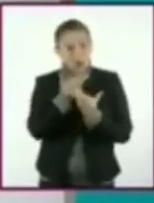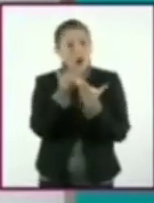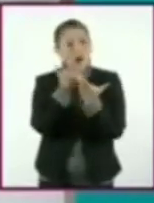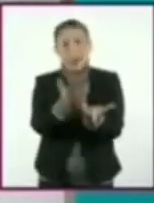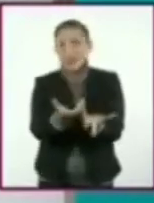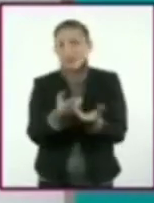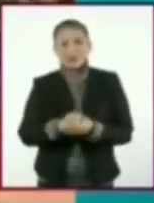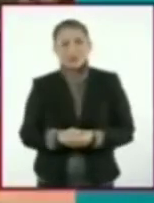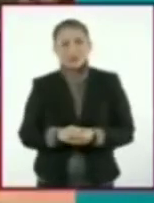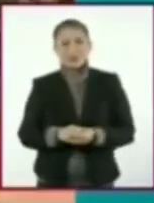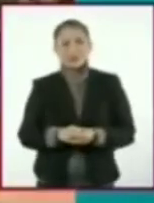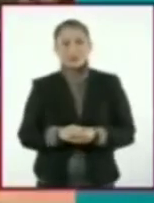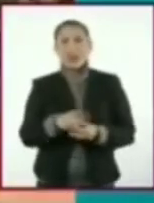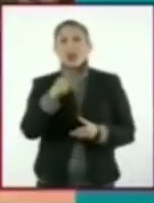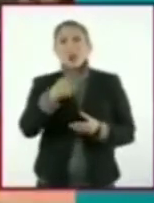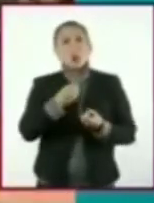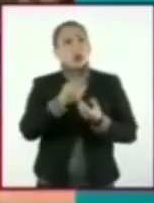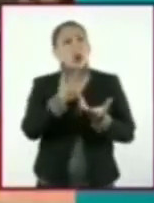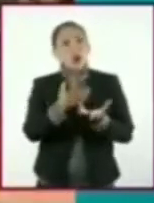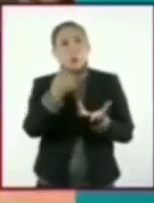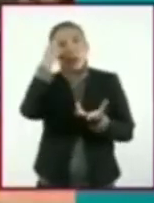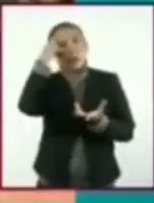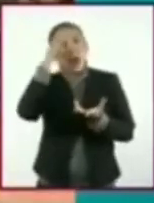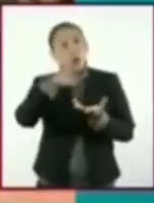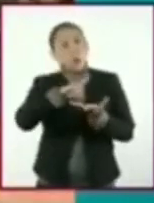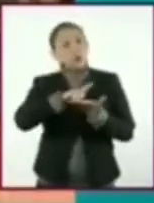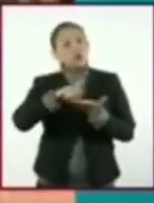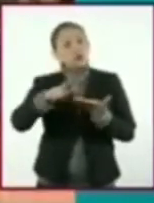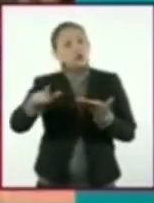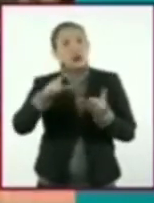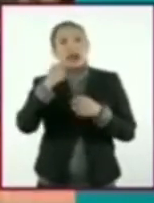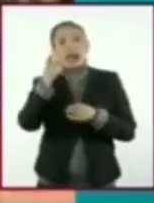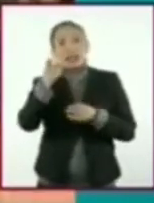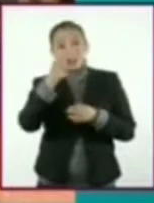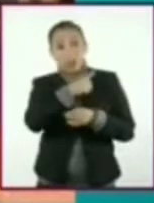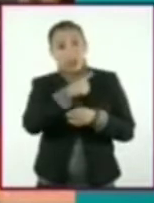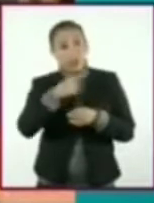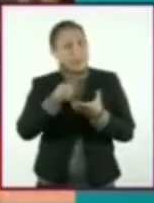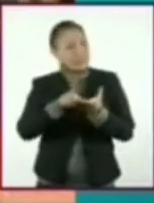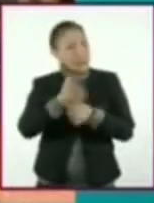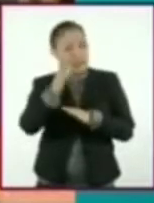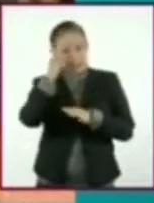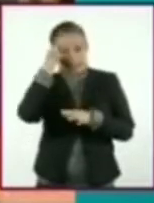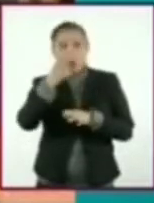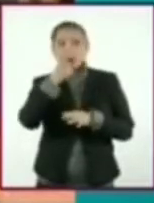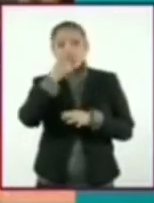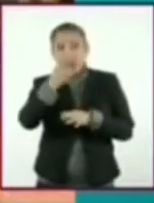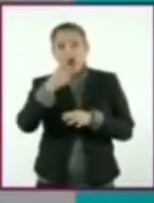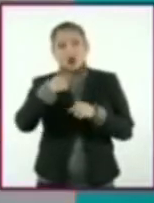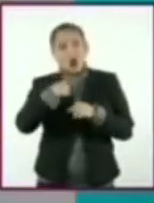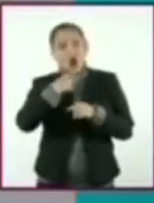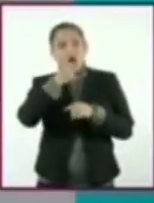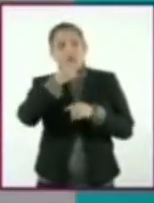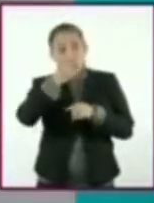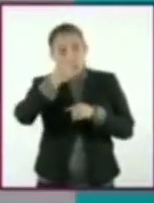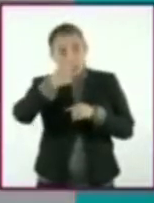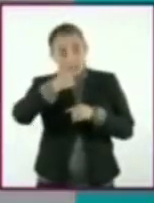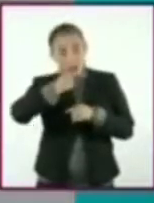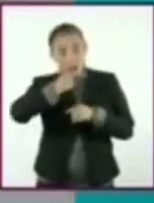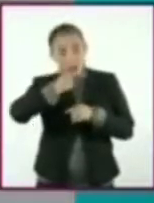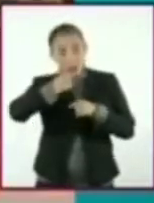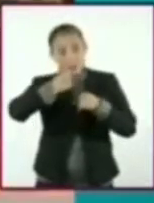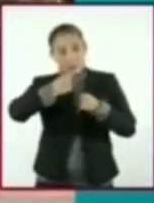afuera. A veces lo atora mentalmente. Eso tiene que salirse. Y mientras te lo estoy diciendo, me lo estoy diciendo yo